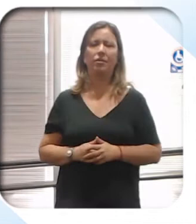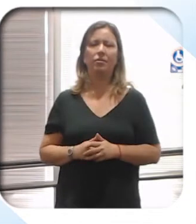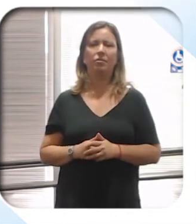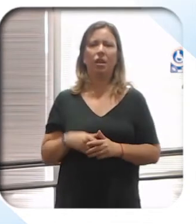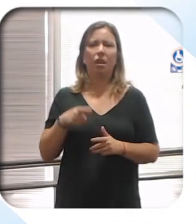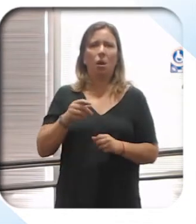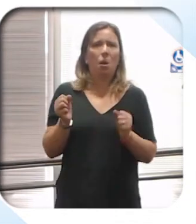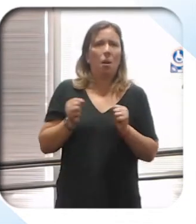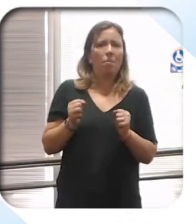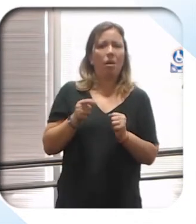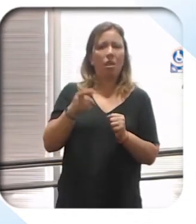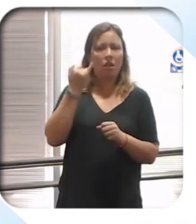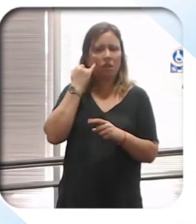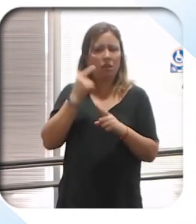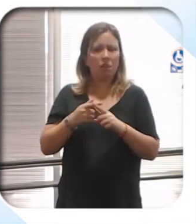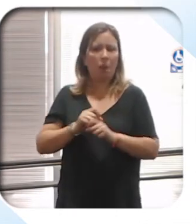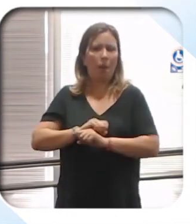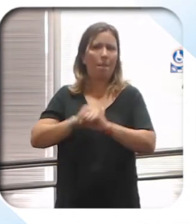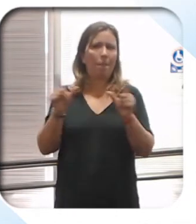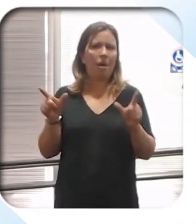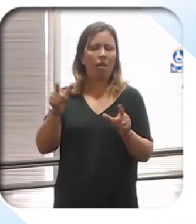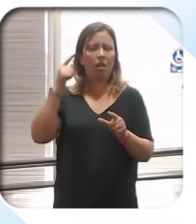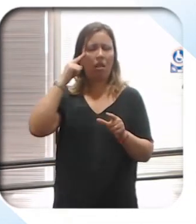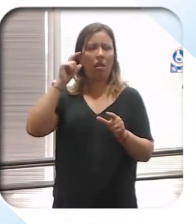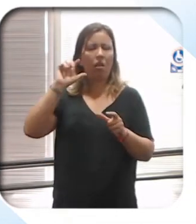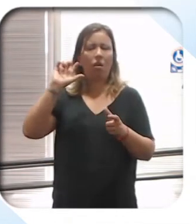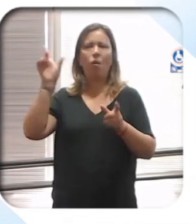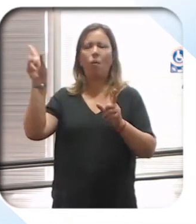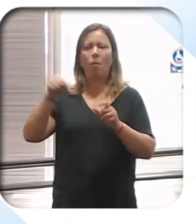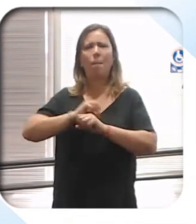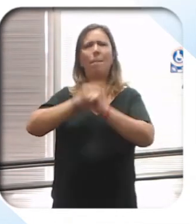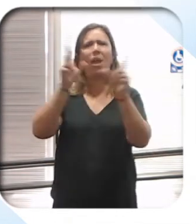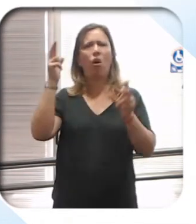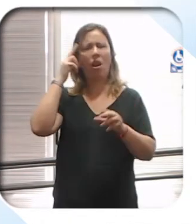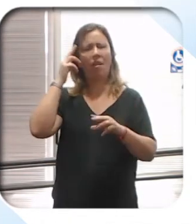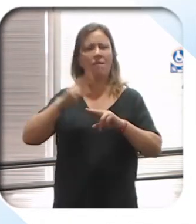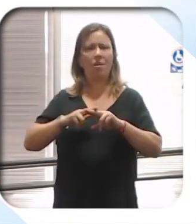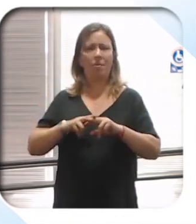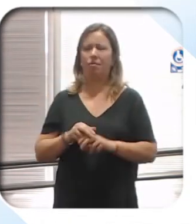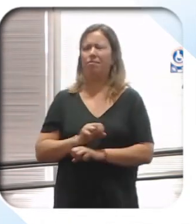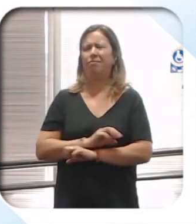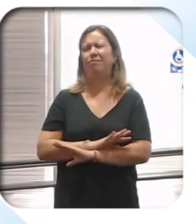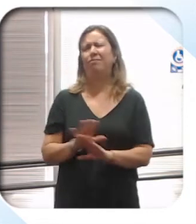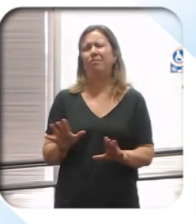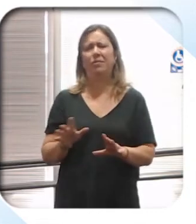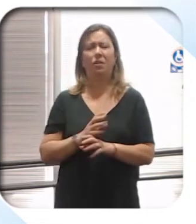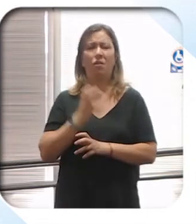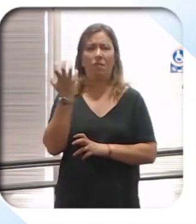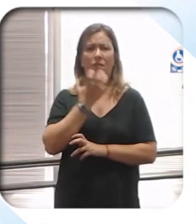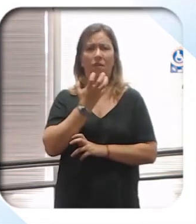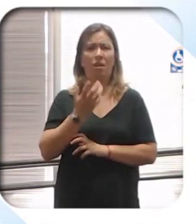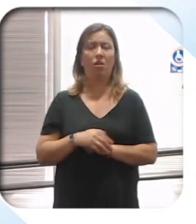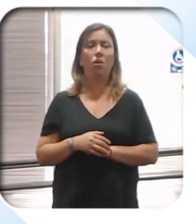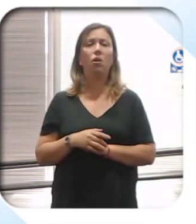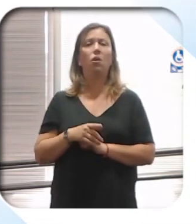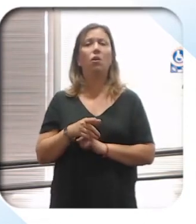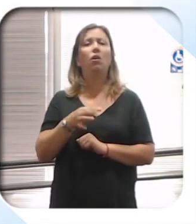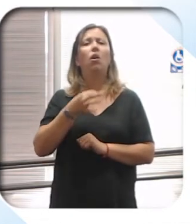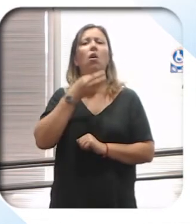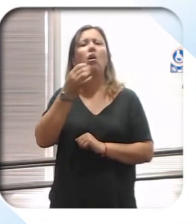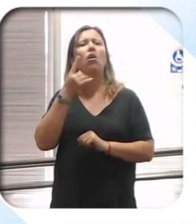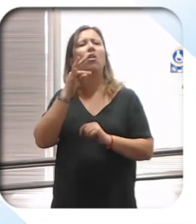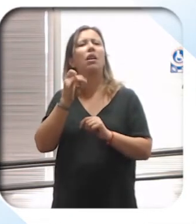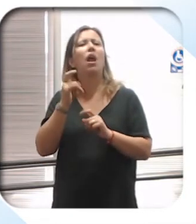Temor a que la actividad sexual empeore su trastorno. Disparate total. A algunos TEA se les